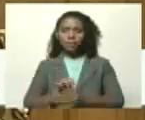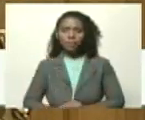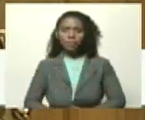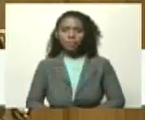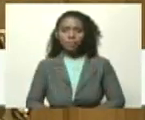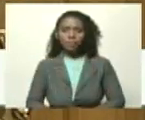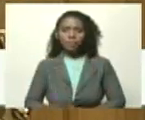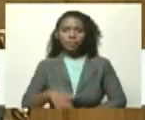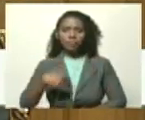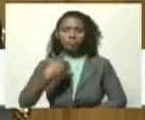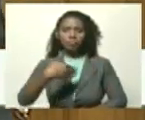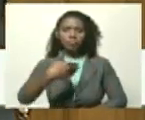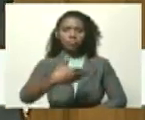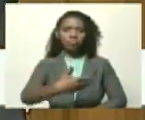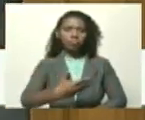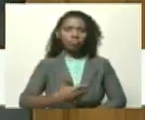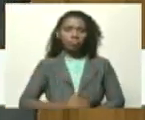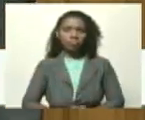cuando